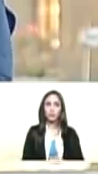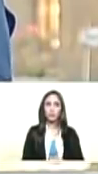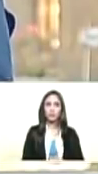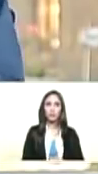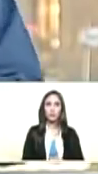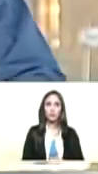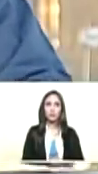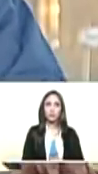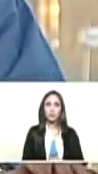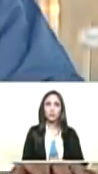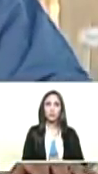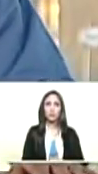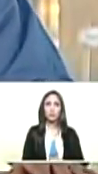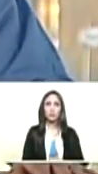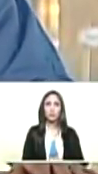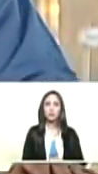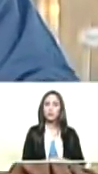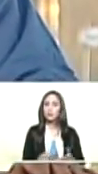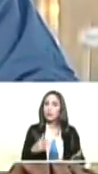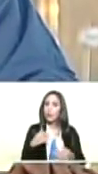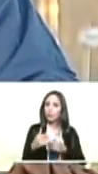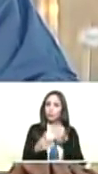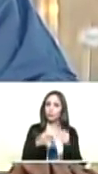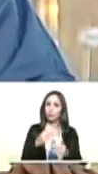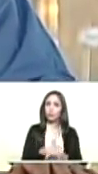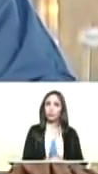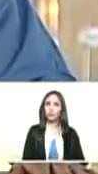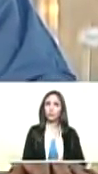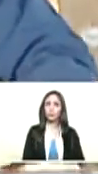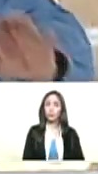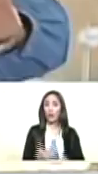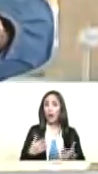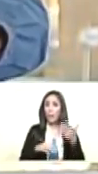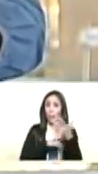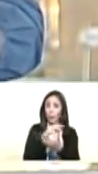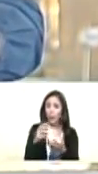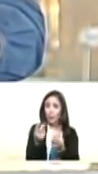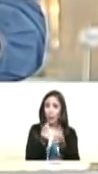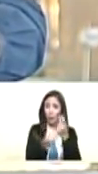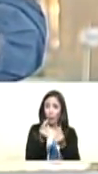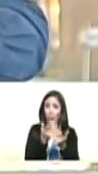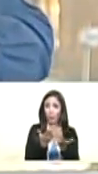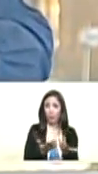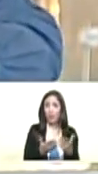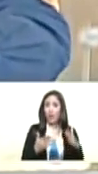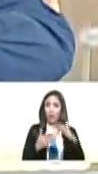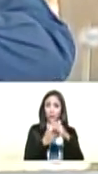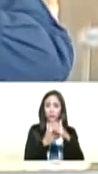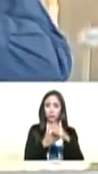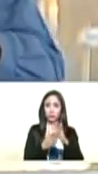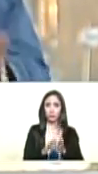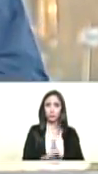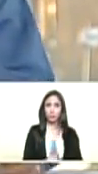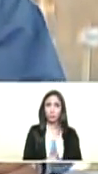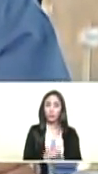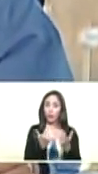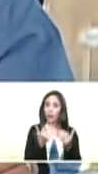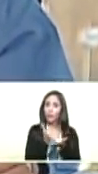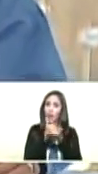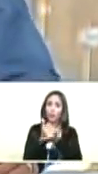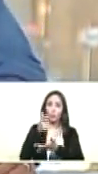seguir avanzando. La arremetida de la guerra económica, neutralizarla y atender a nuestro